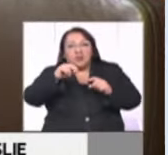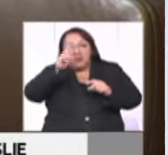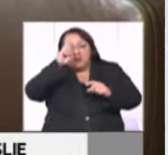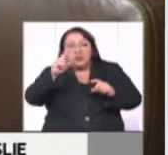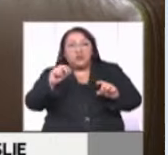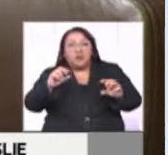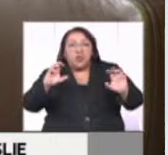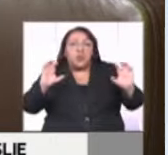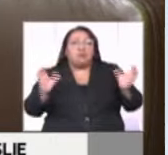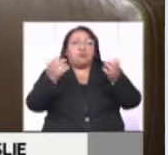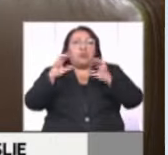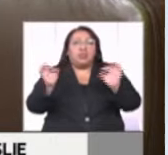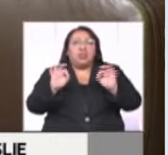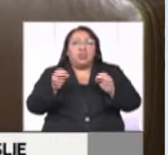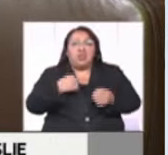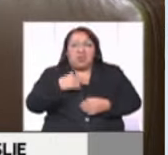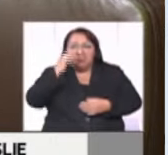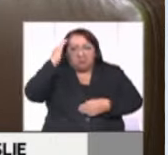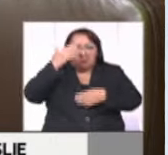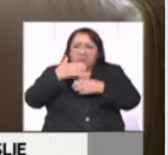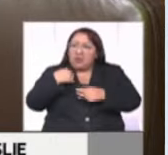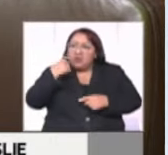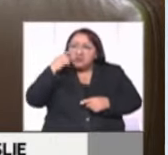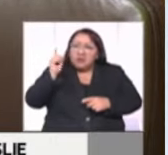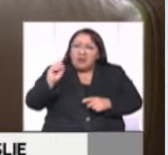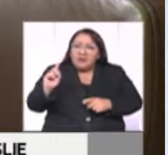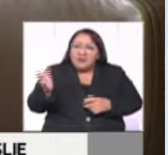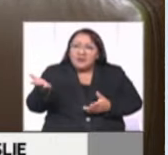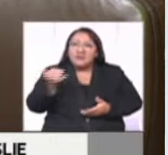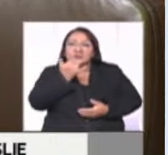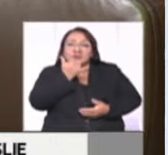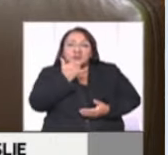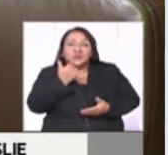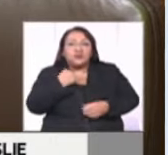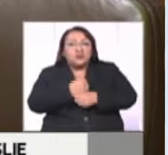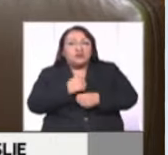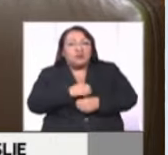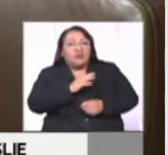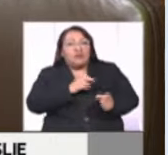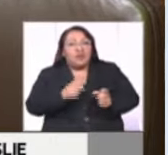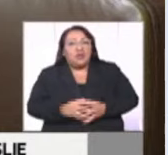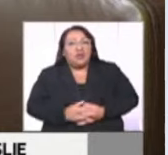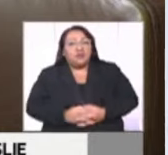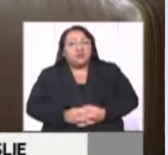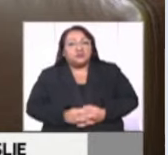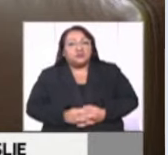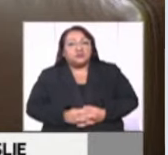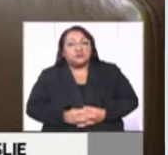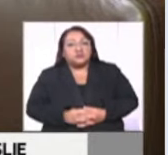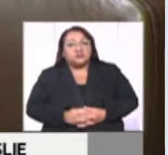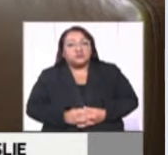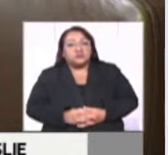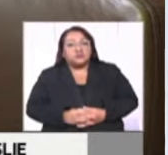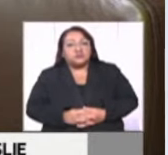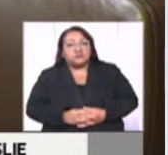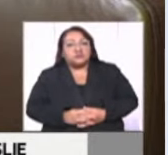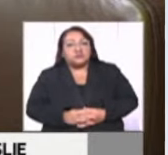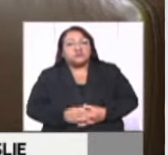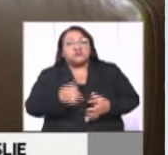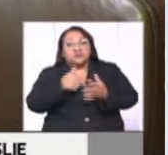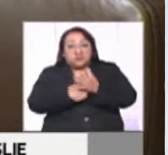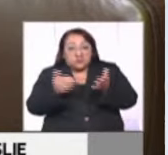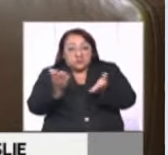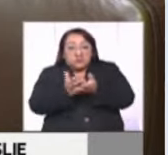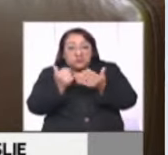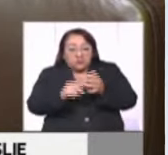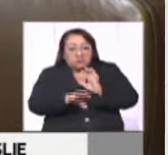levantado? Si no hubiera habido congresistas que cuestionáramos y ejerciéramos nuestra labor de fiscalización y no evidenciáramos con documentos y que hoy